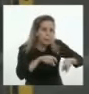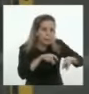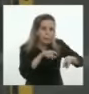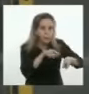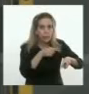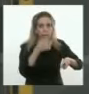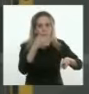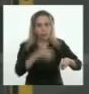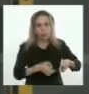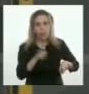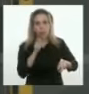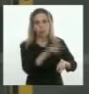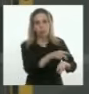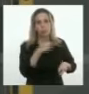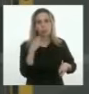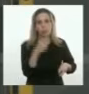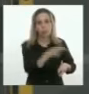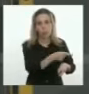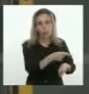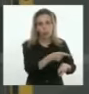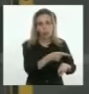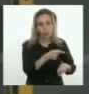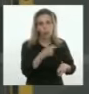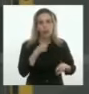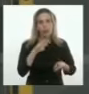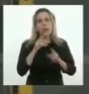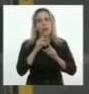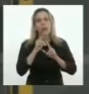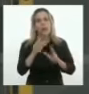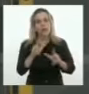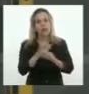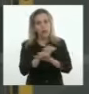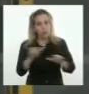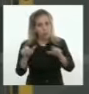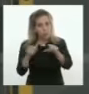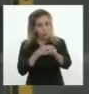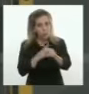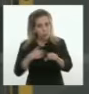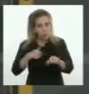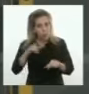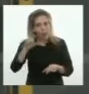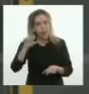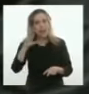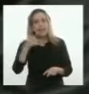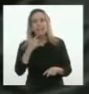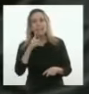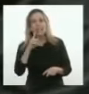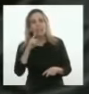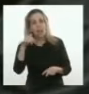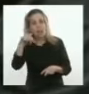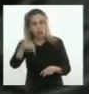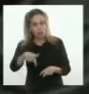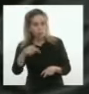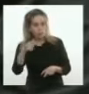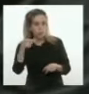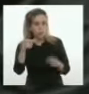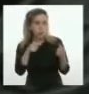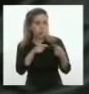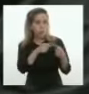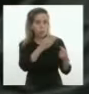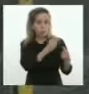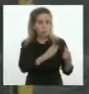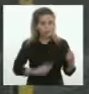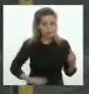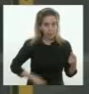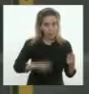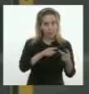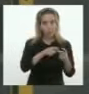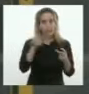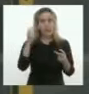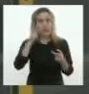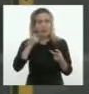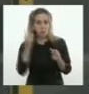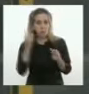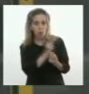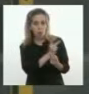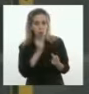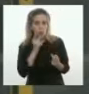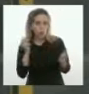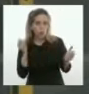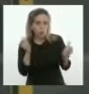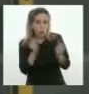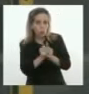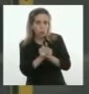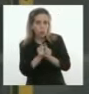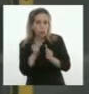públicamente que cuenta conmigo y que cuenta con axel que los dos estamos comprometidos en saber lo que